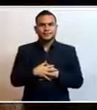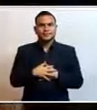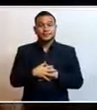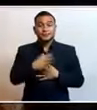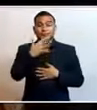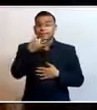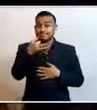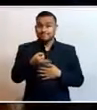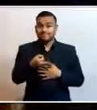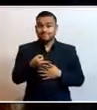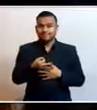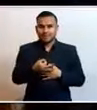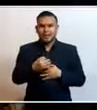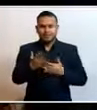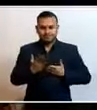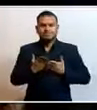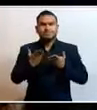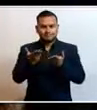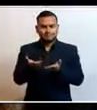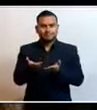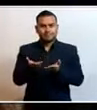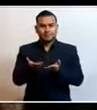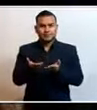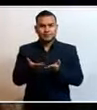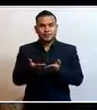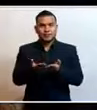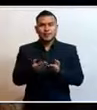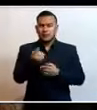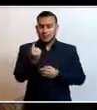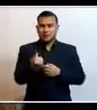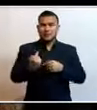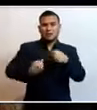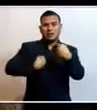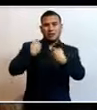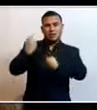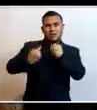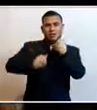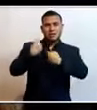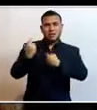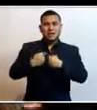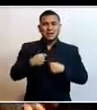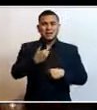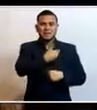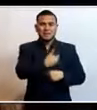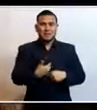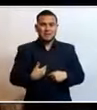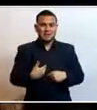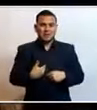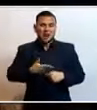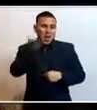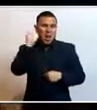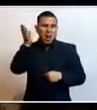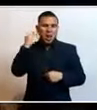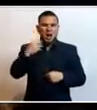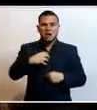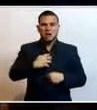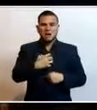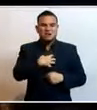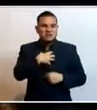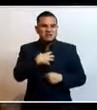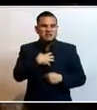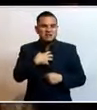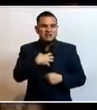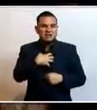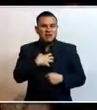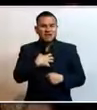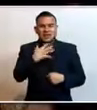Y les vamos a dar respuestas. Alguna gente nos critica y dice, ah, el presidente habla muy duro, el presidente